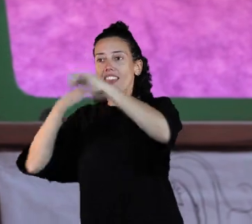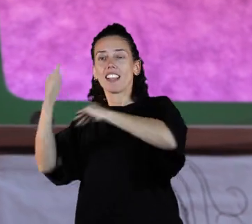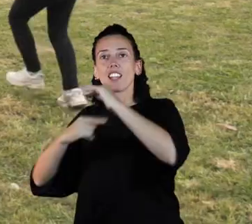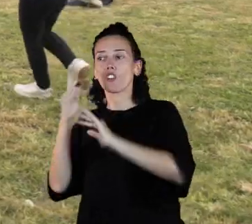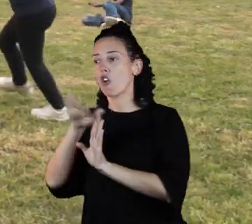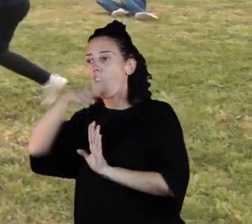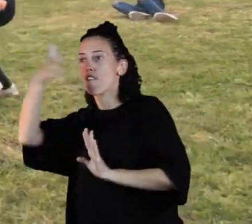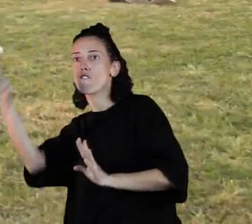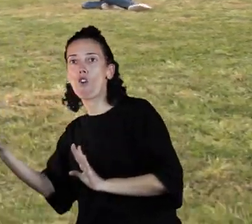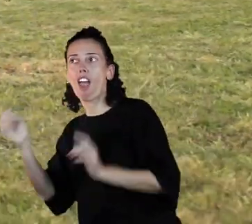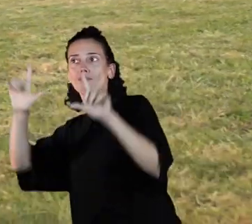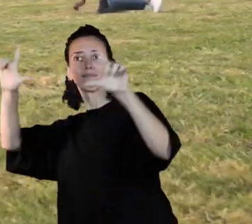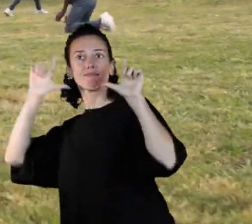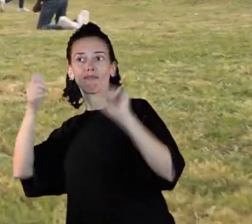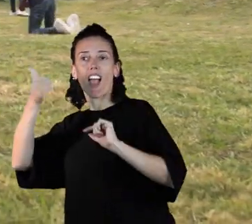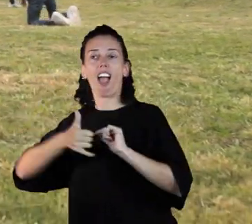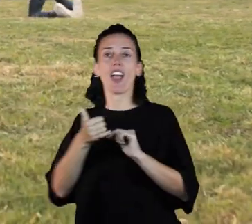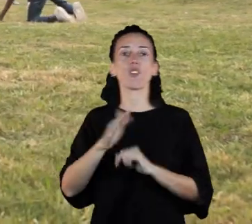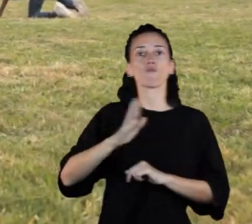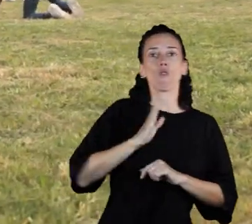mundo exterior.